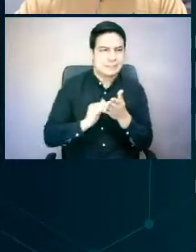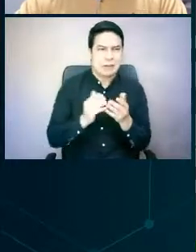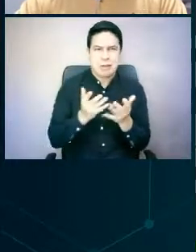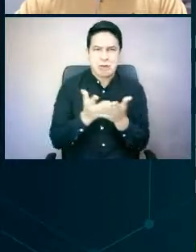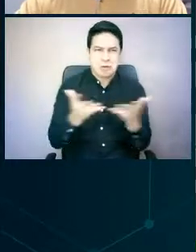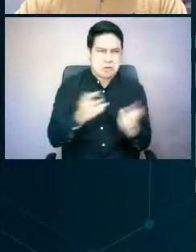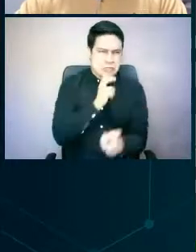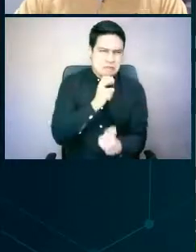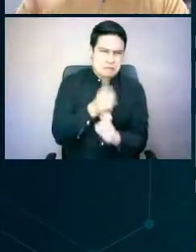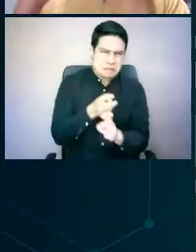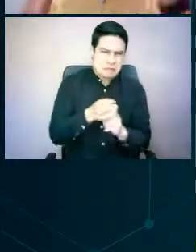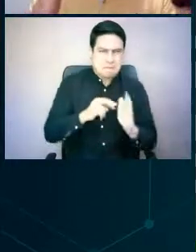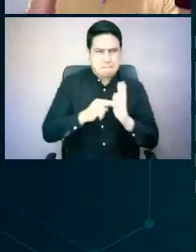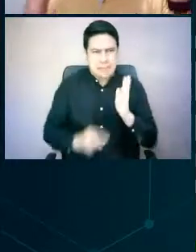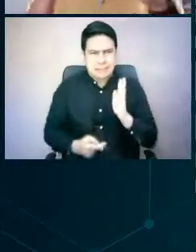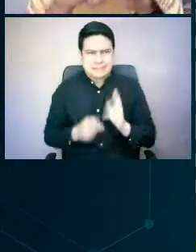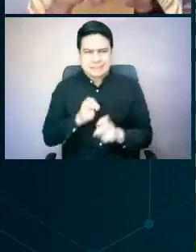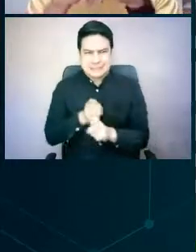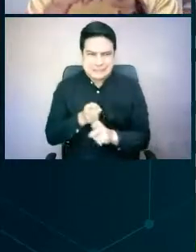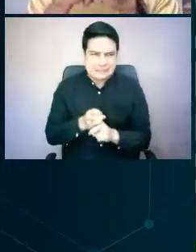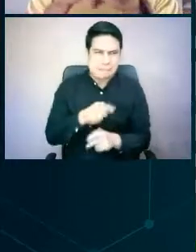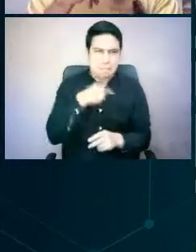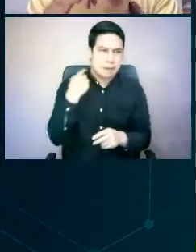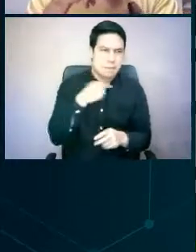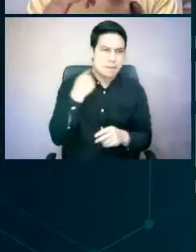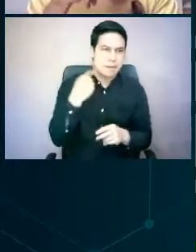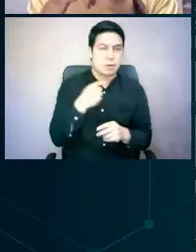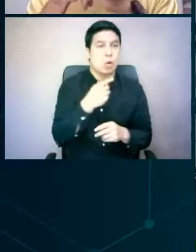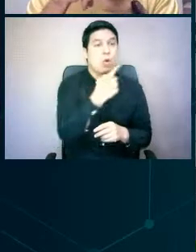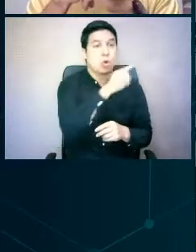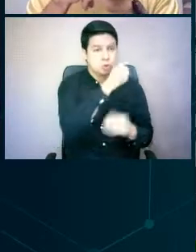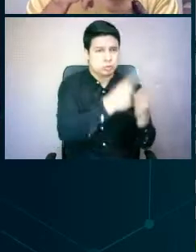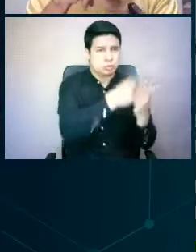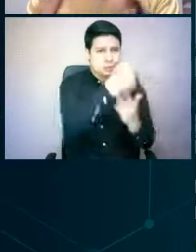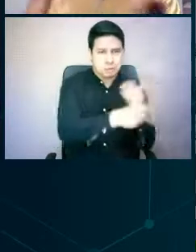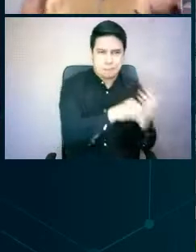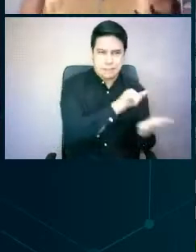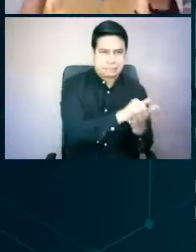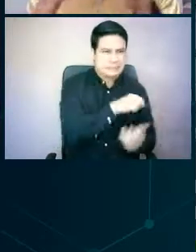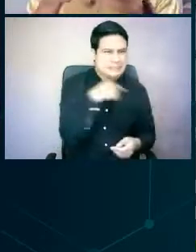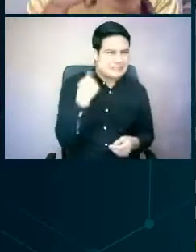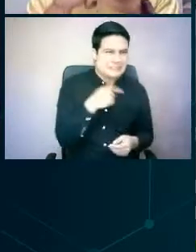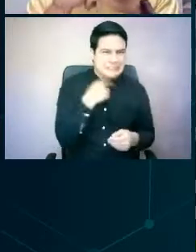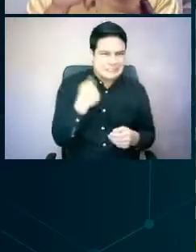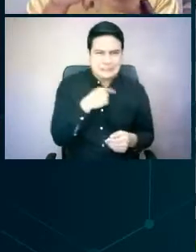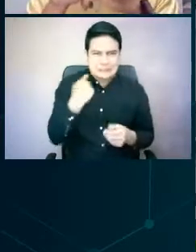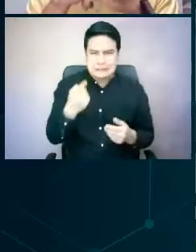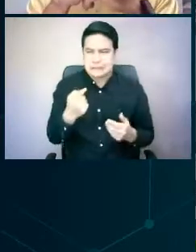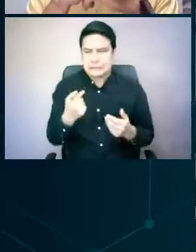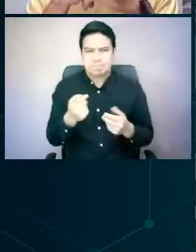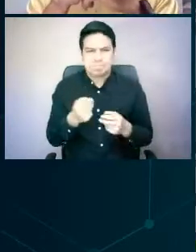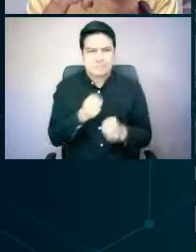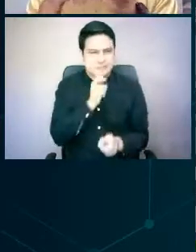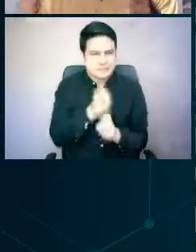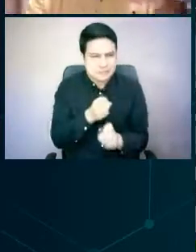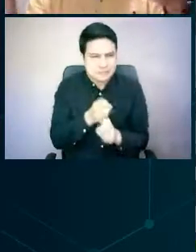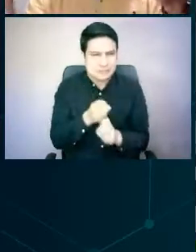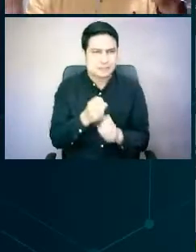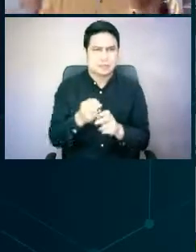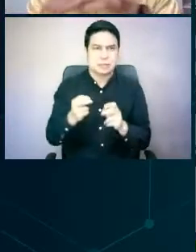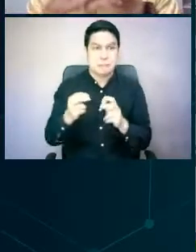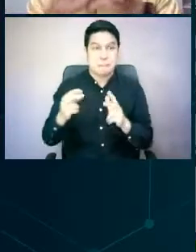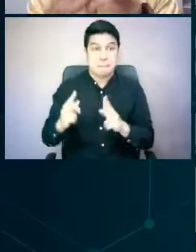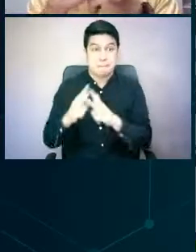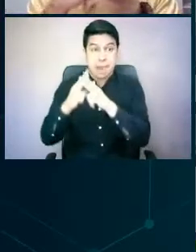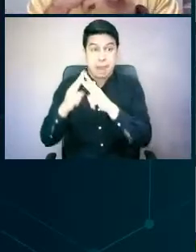el periodo de operación en otros proyectos que estaban ya en servicio, y dificultades previstas para el tendido de la nueva fibra óptica